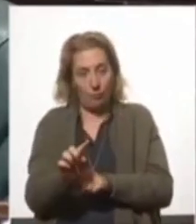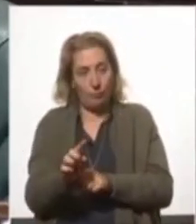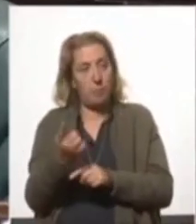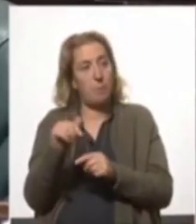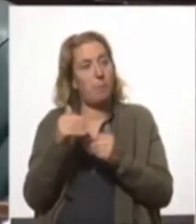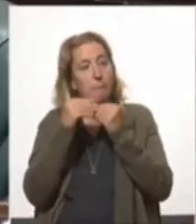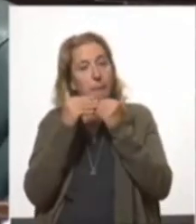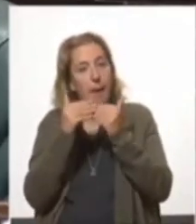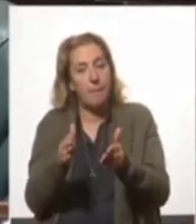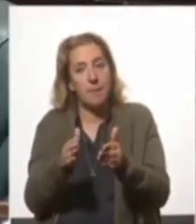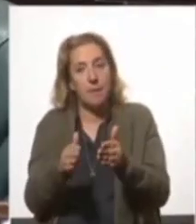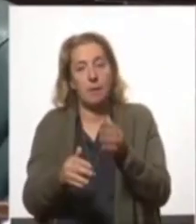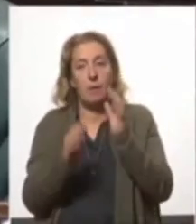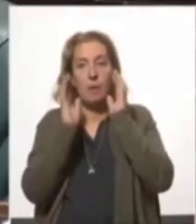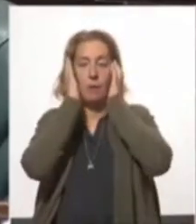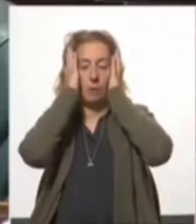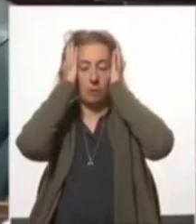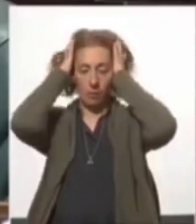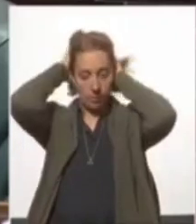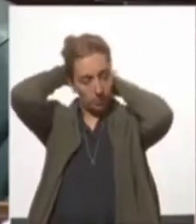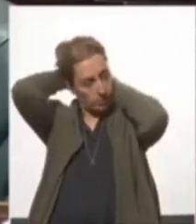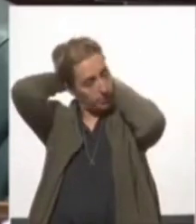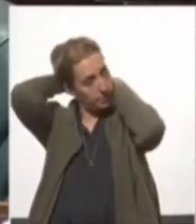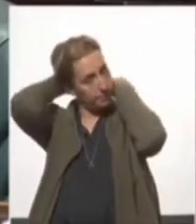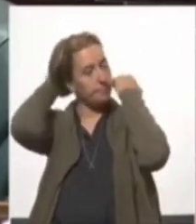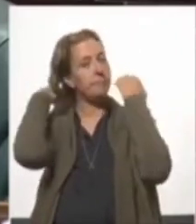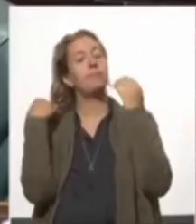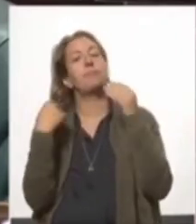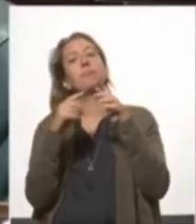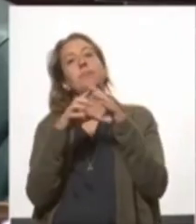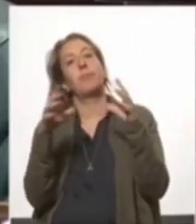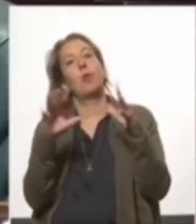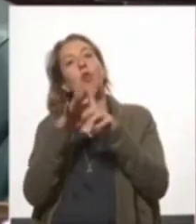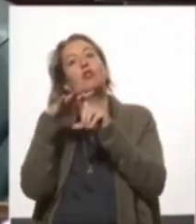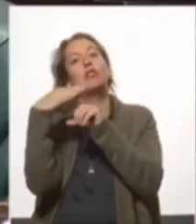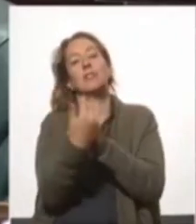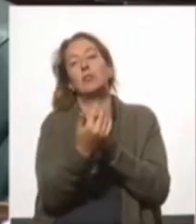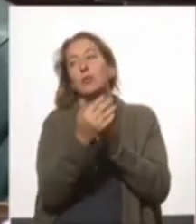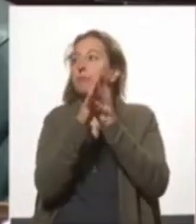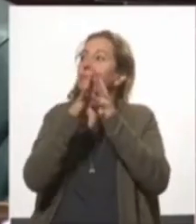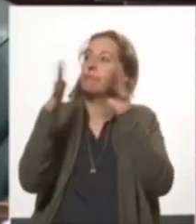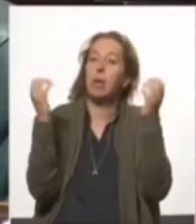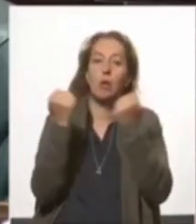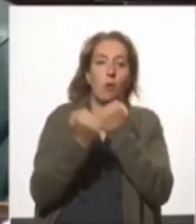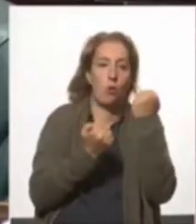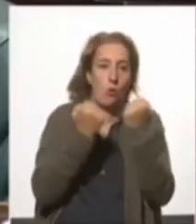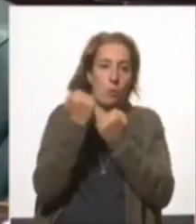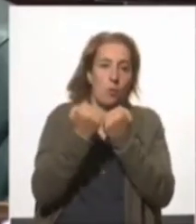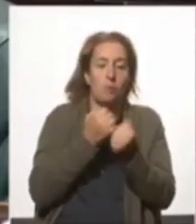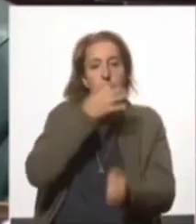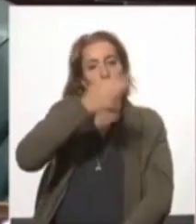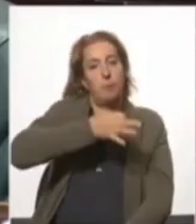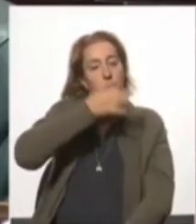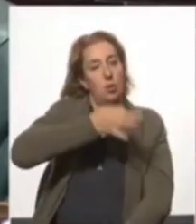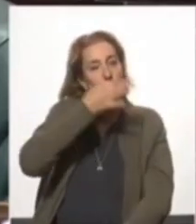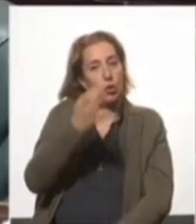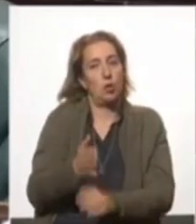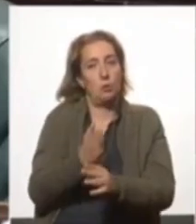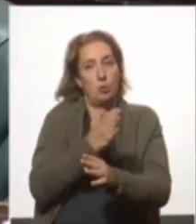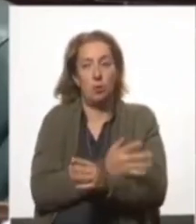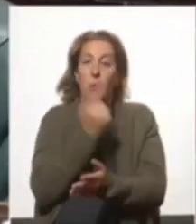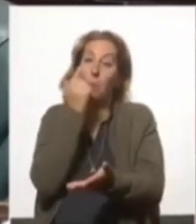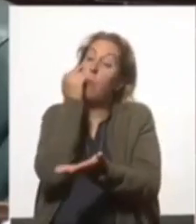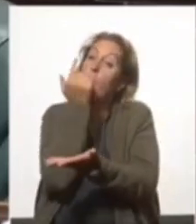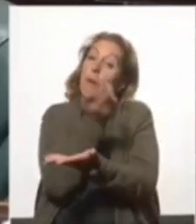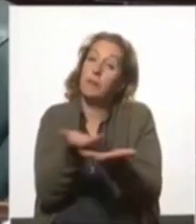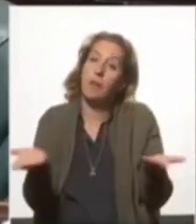empezar, la formulación del contexto macroeconómico. En la exposición de motivos se